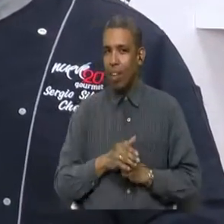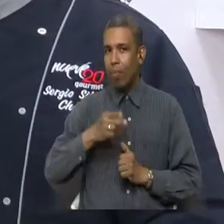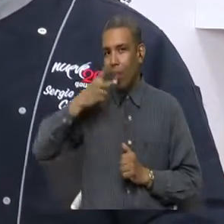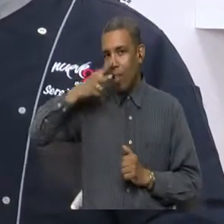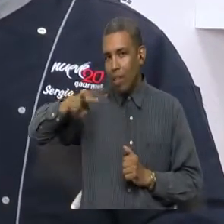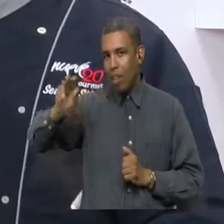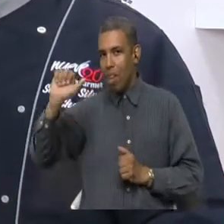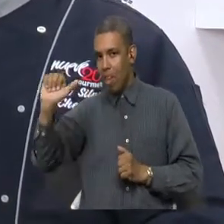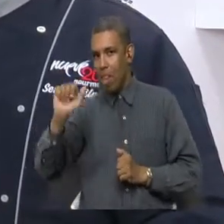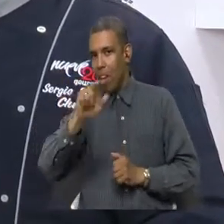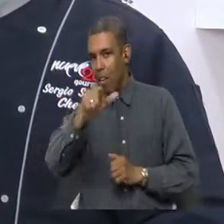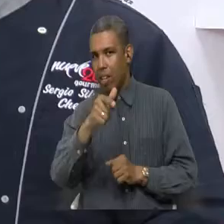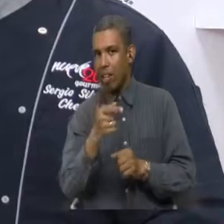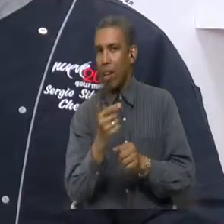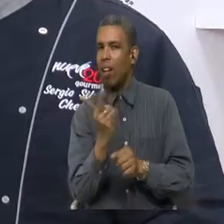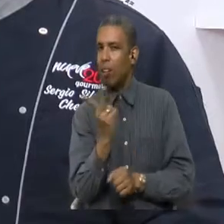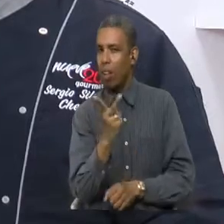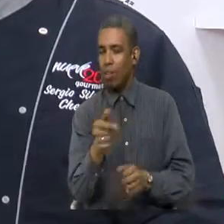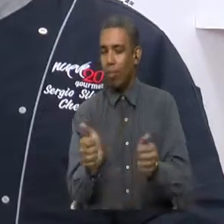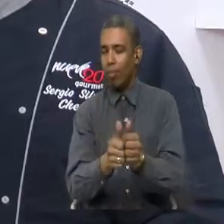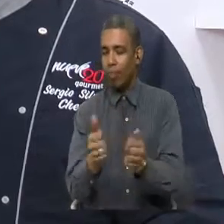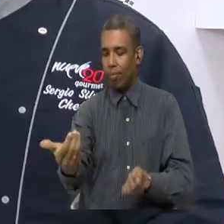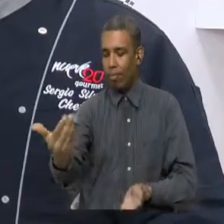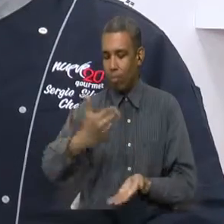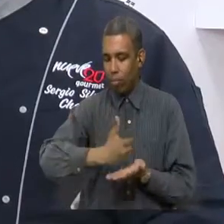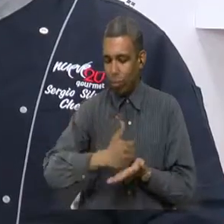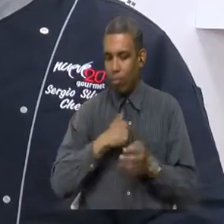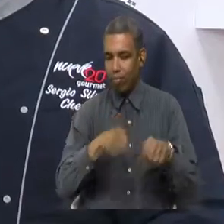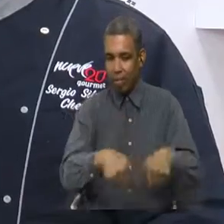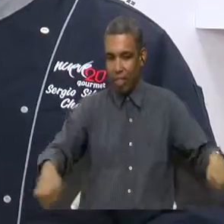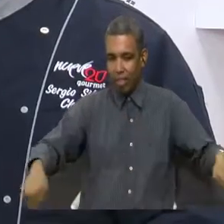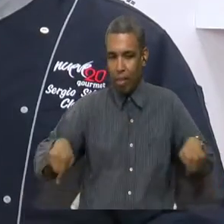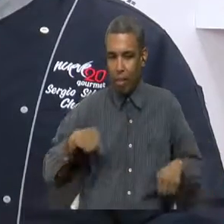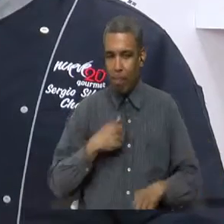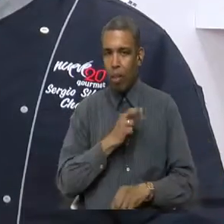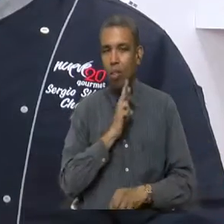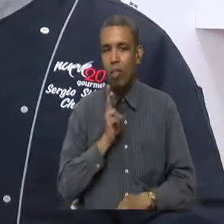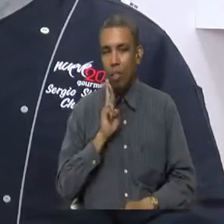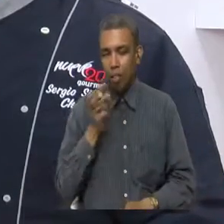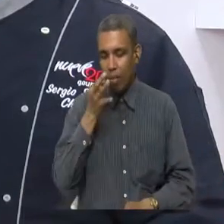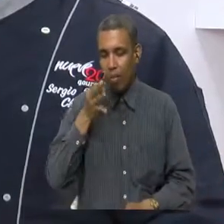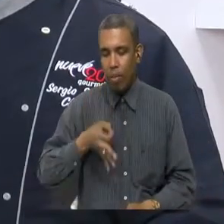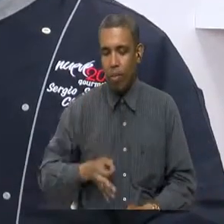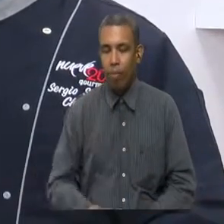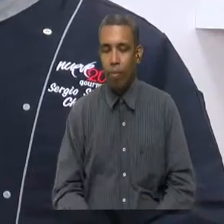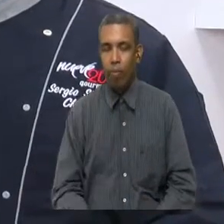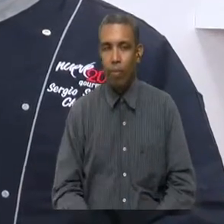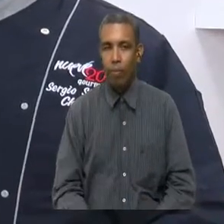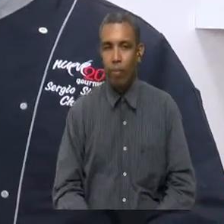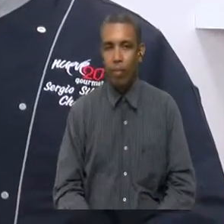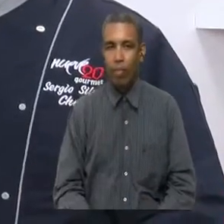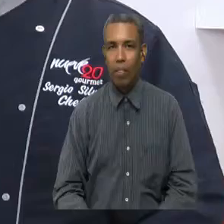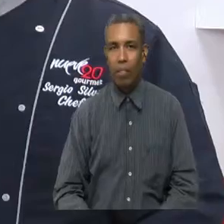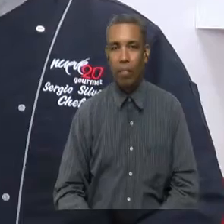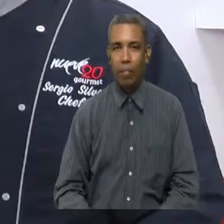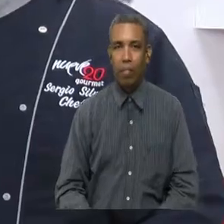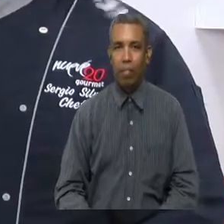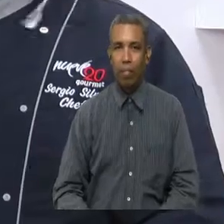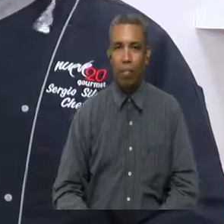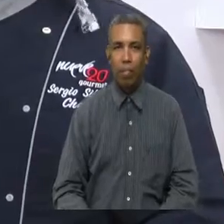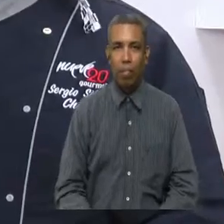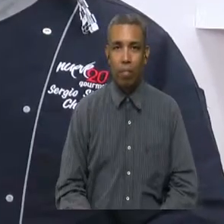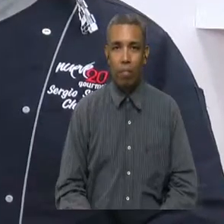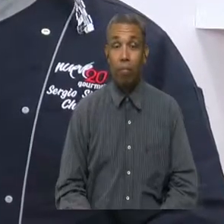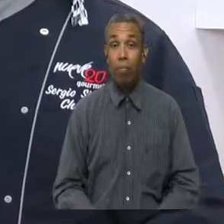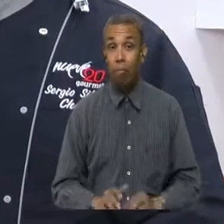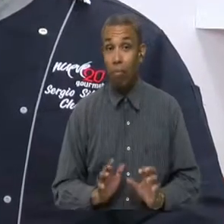Sí, sí, bueno, me encanta muchísimo que haya podido disfrutar en este mes de la mujer. Así que bueno, grata es la, como quien dice, la